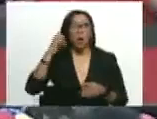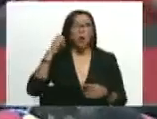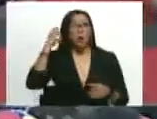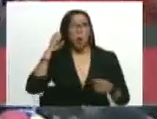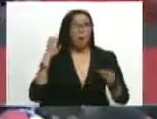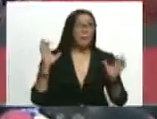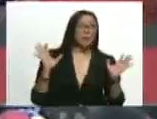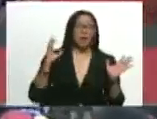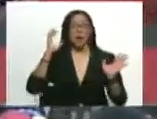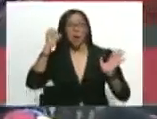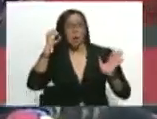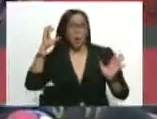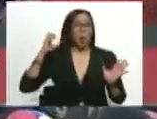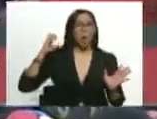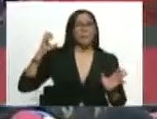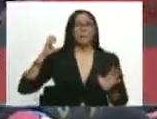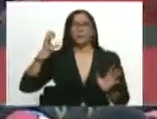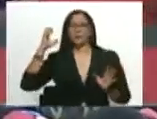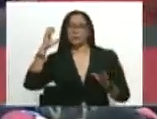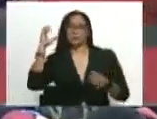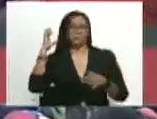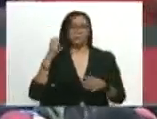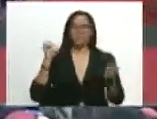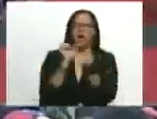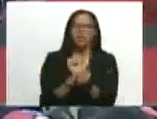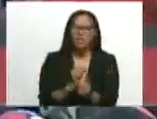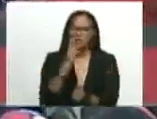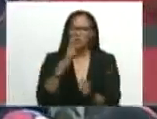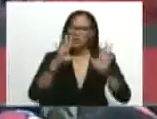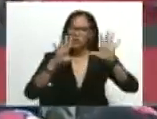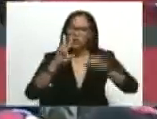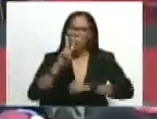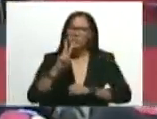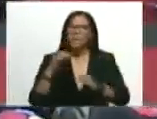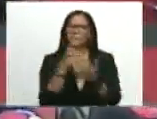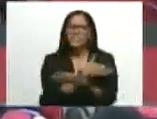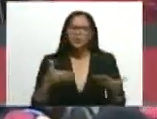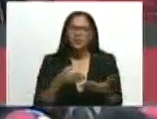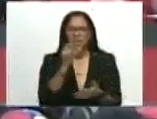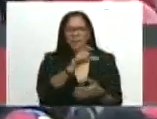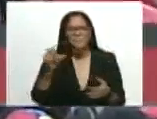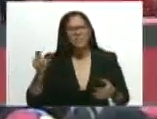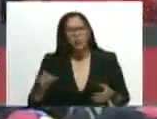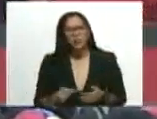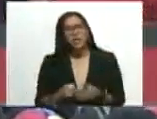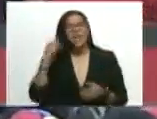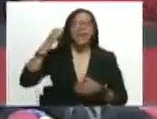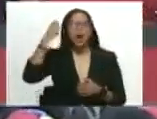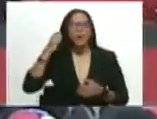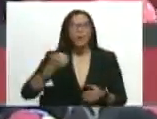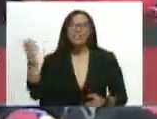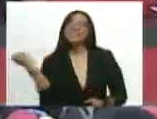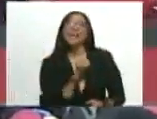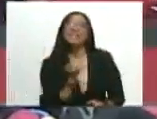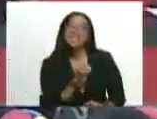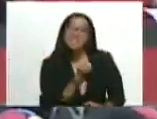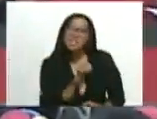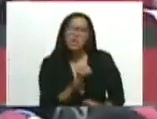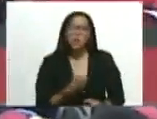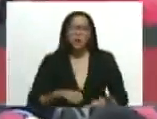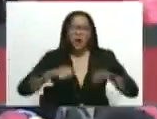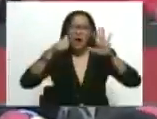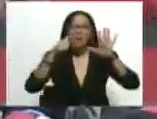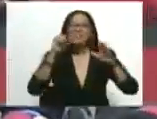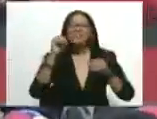la gran Europa la Europa que esclavizó doce millones y medio de africano la Europa que asesinó a